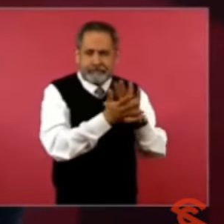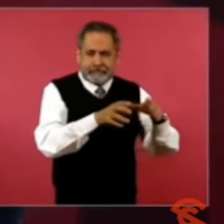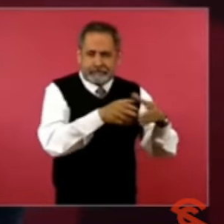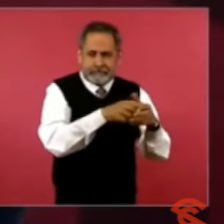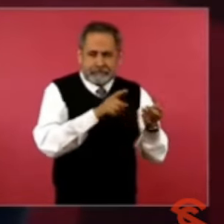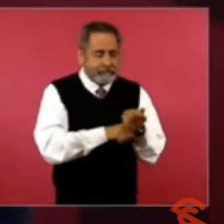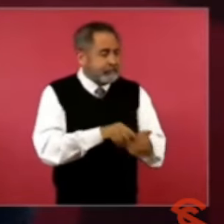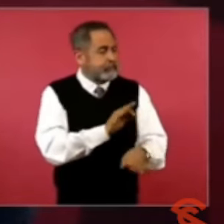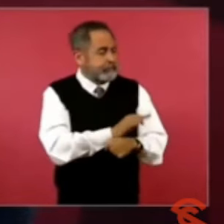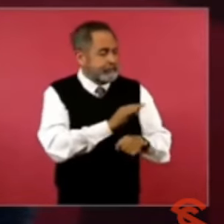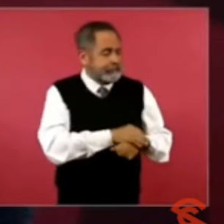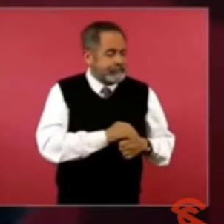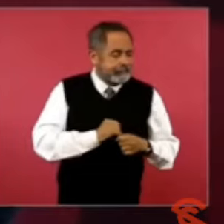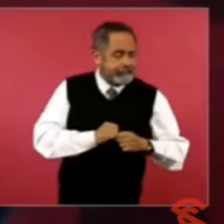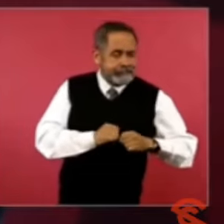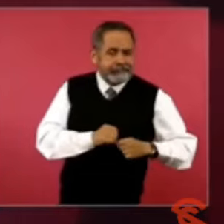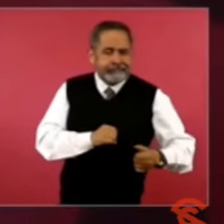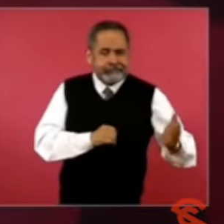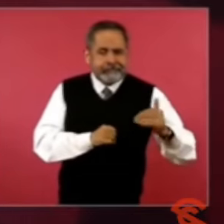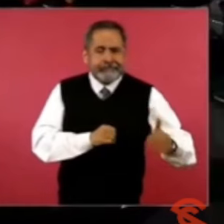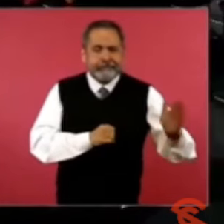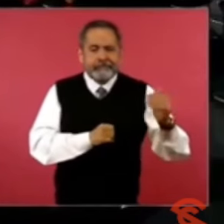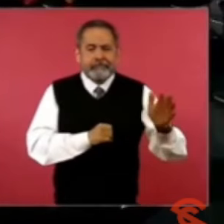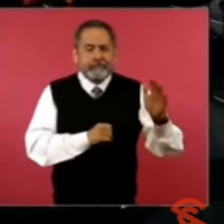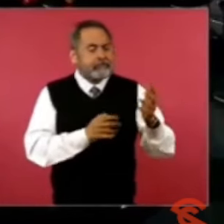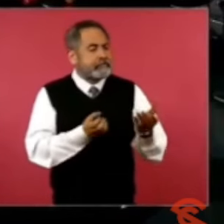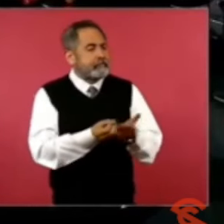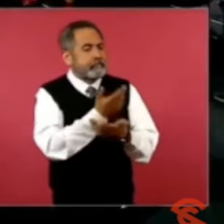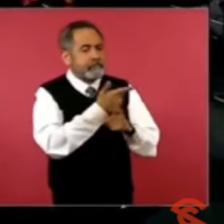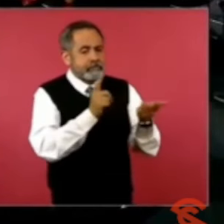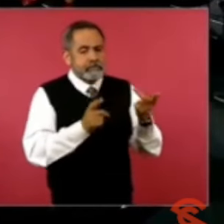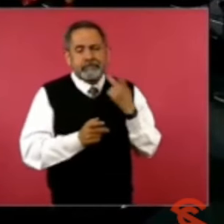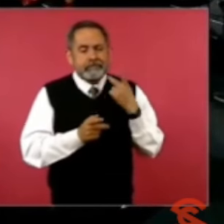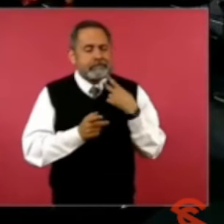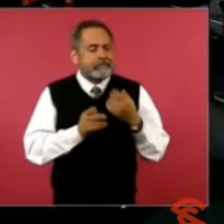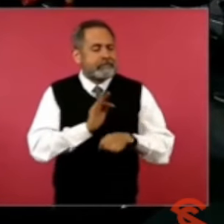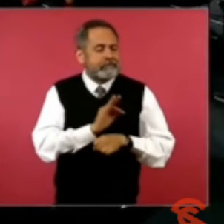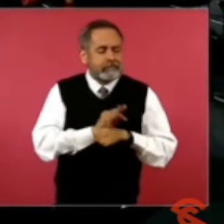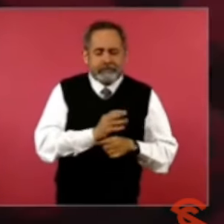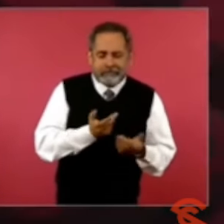crimen organizado y a delincuentes de cuello